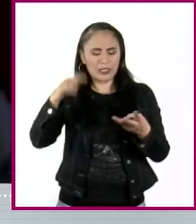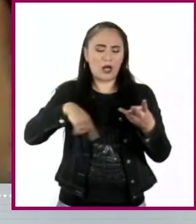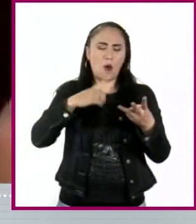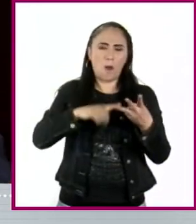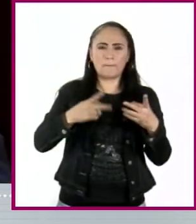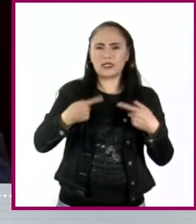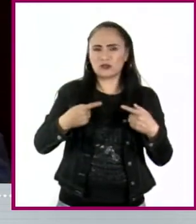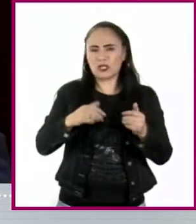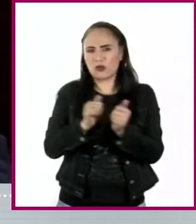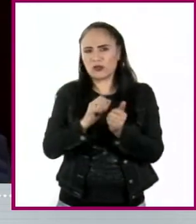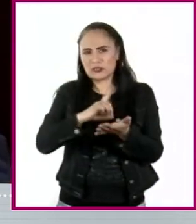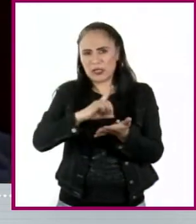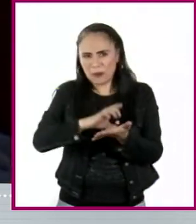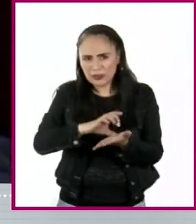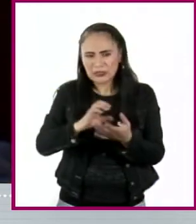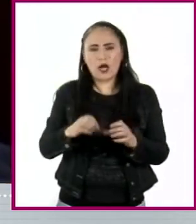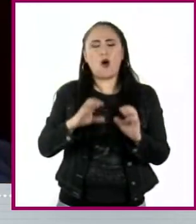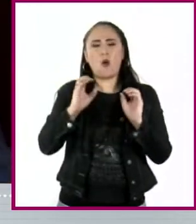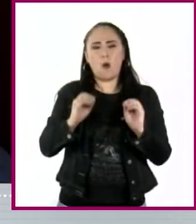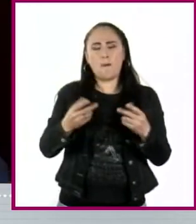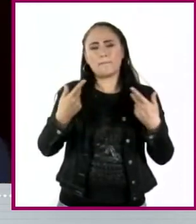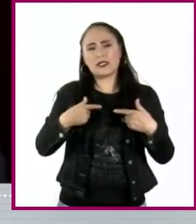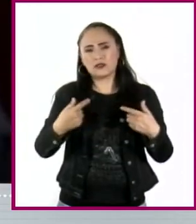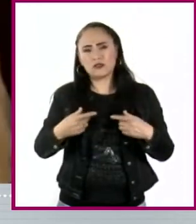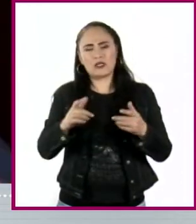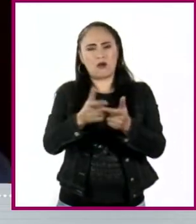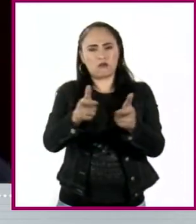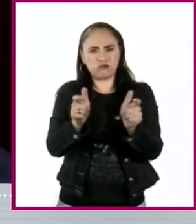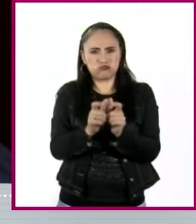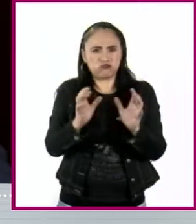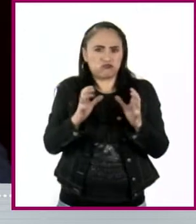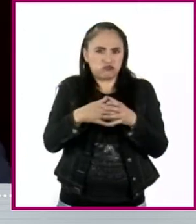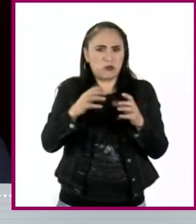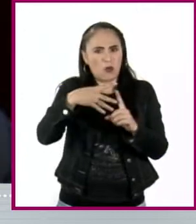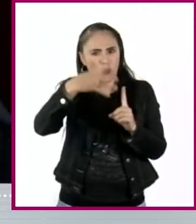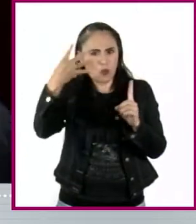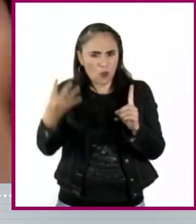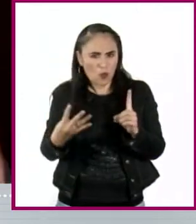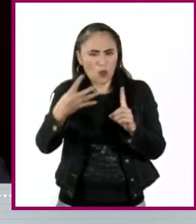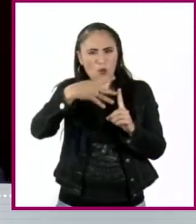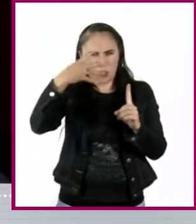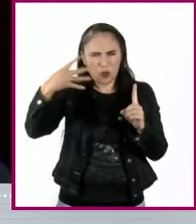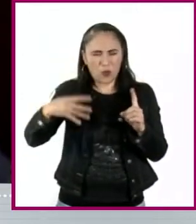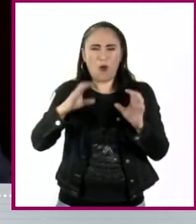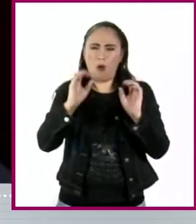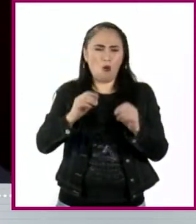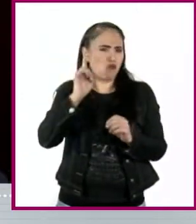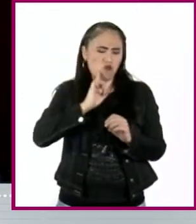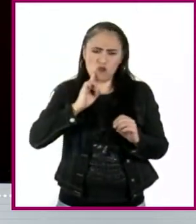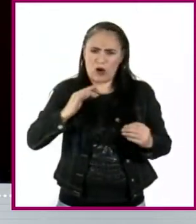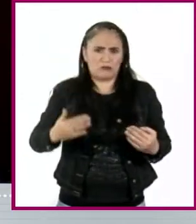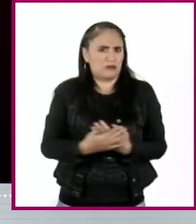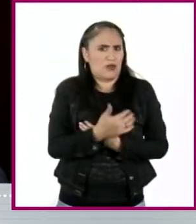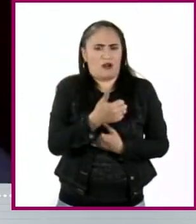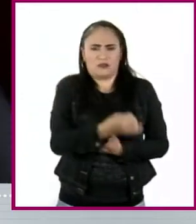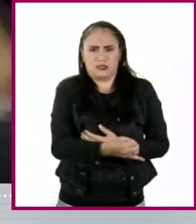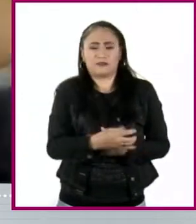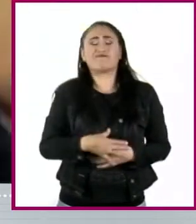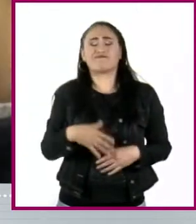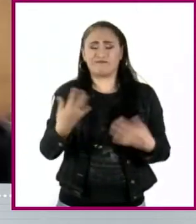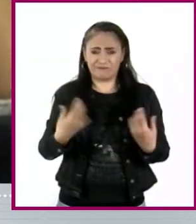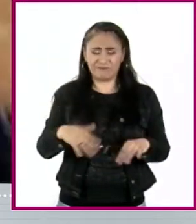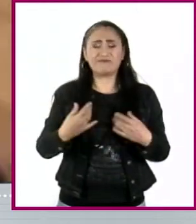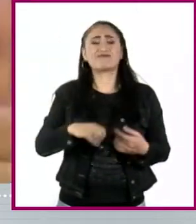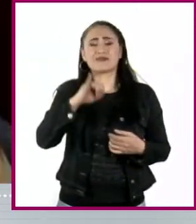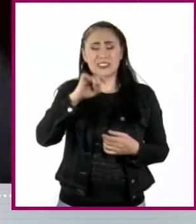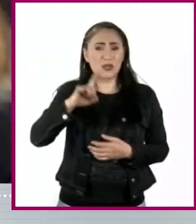discapacidad, por ser una persona que pertenece a la diversidad sexual, por ser mujer. La experiencia de migrar tratándose de las mujeres es mucho